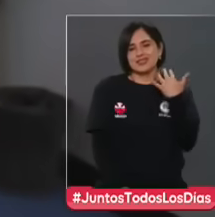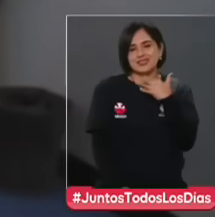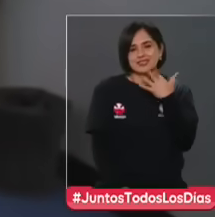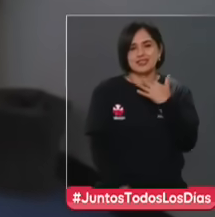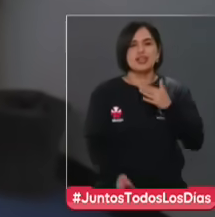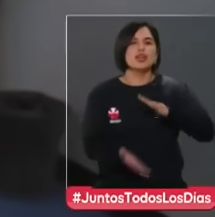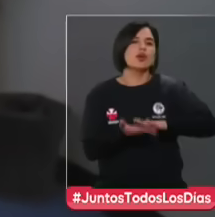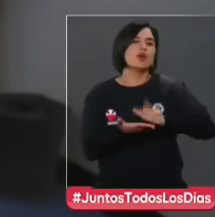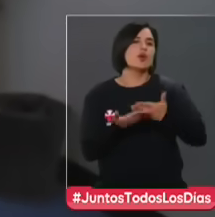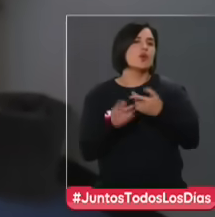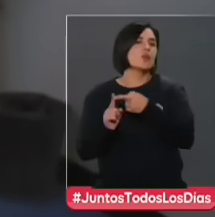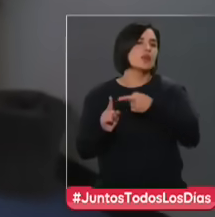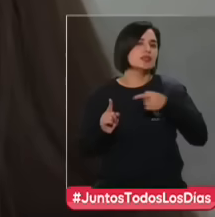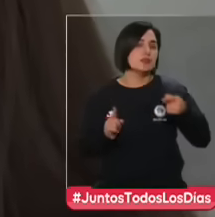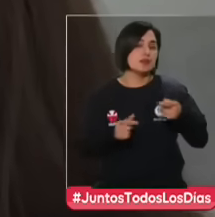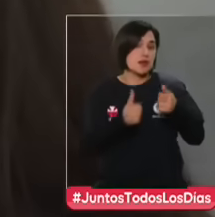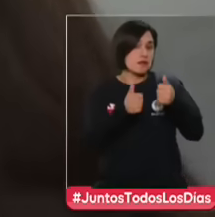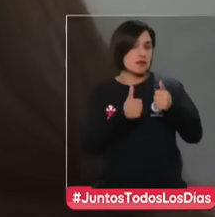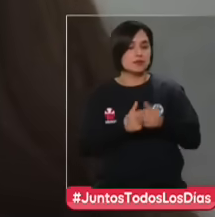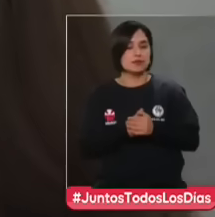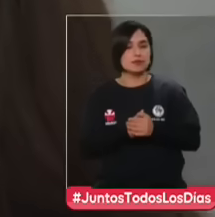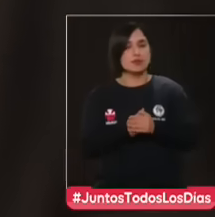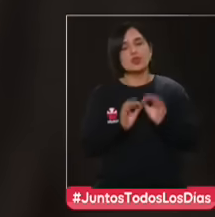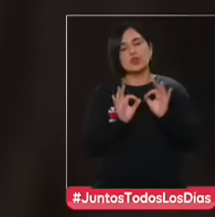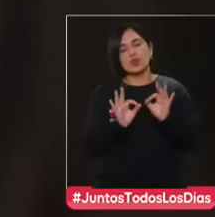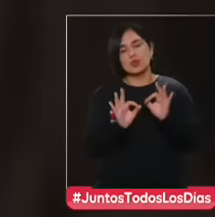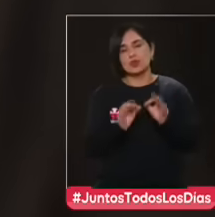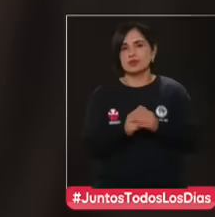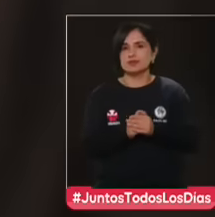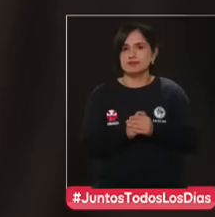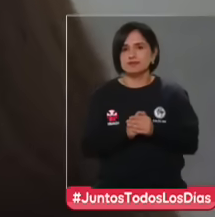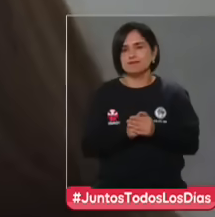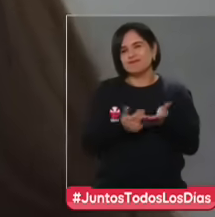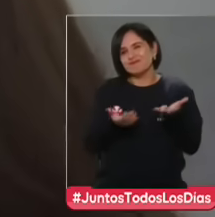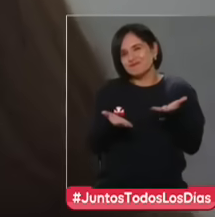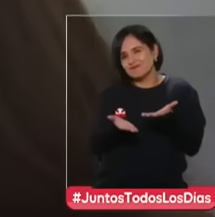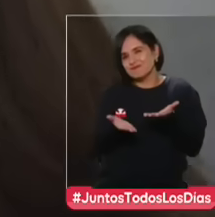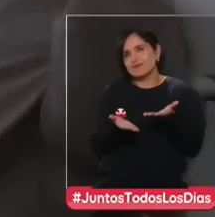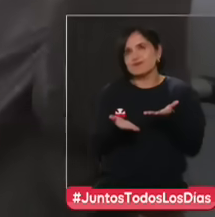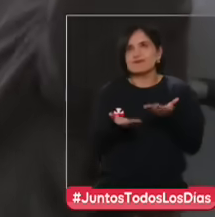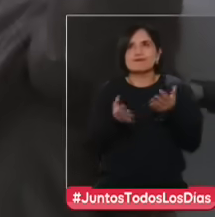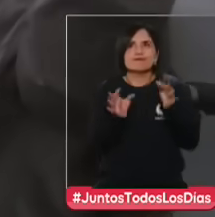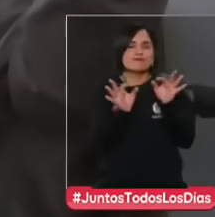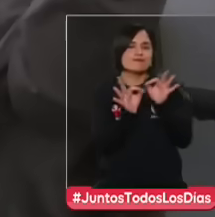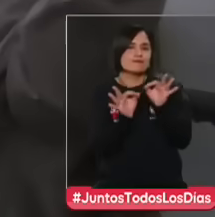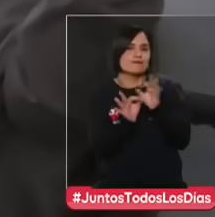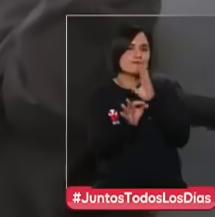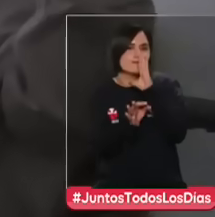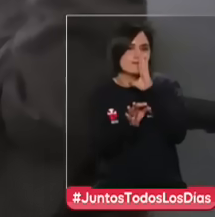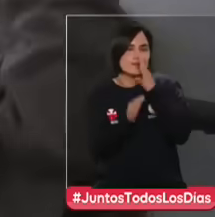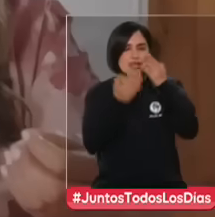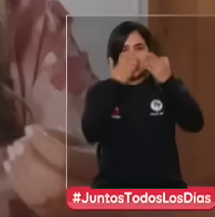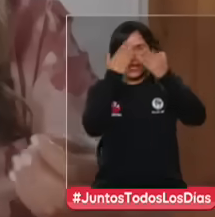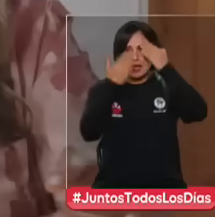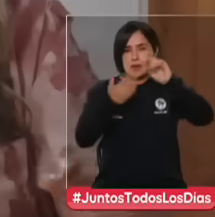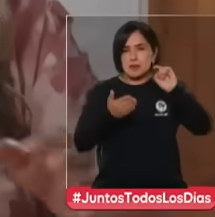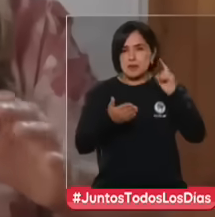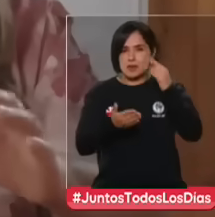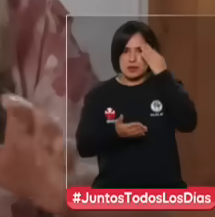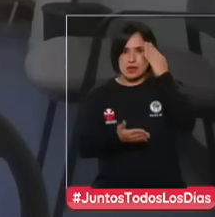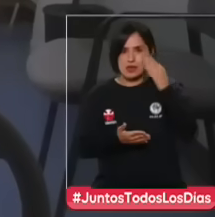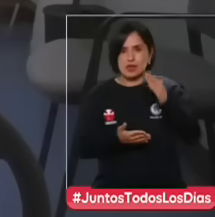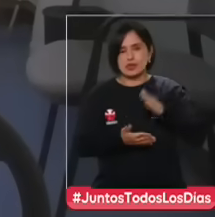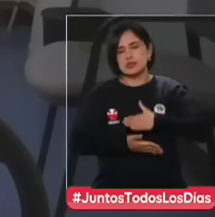¿Cómo has estado esta semanita? Bien. Normal, así como, como lo explico. Con la psicóloga, del día uno, la Marcela se